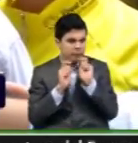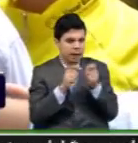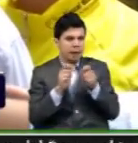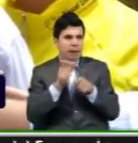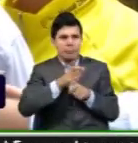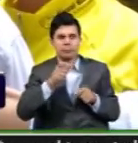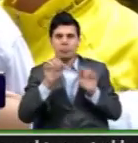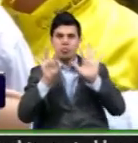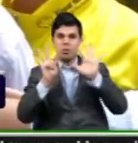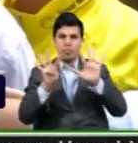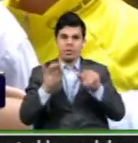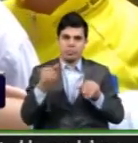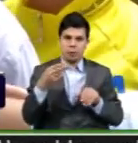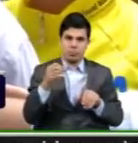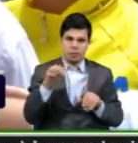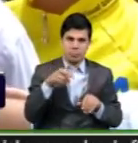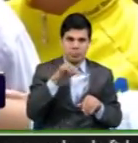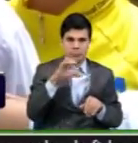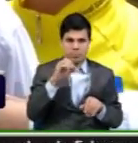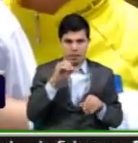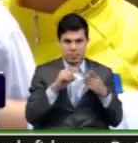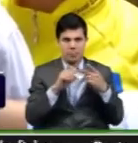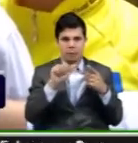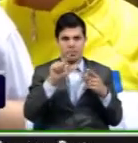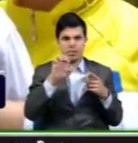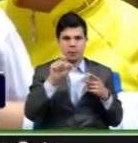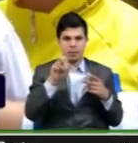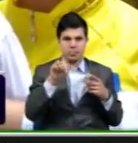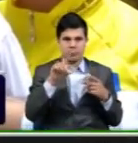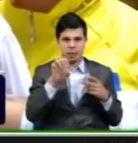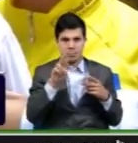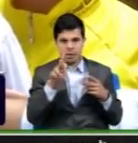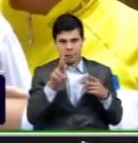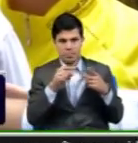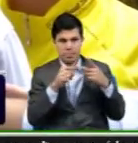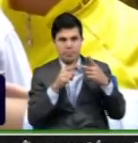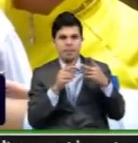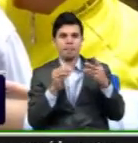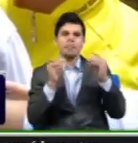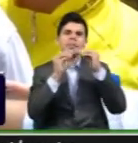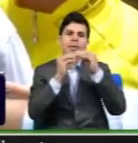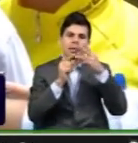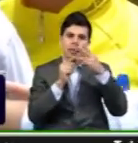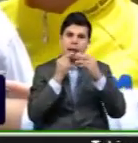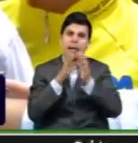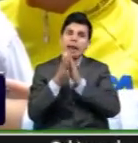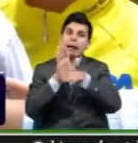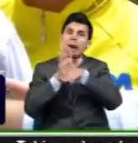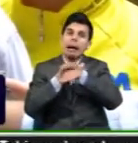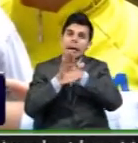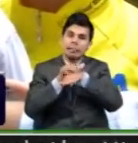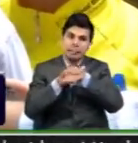los cuales se destaca John Pico y Alexander Rojas. Y también quiero aprovechar esta oportunidad también para decirles que tenemos